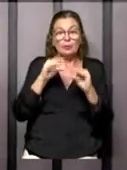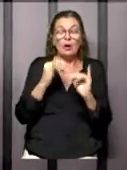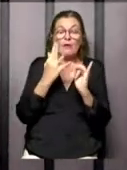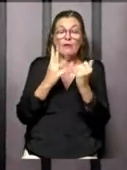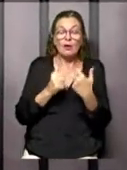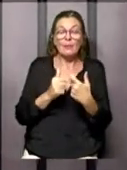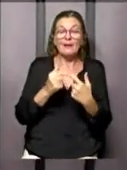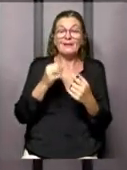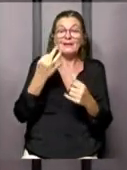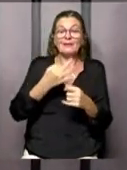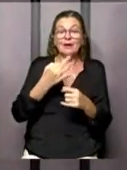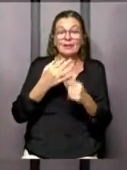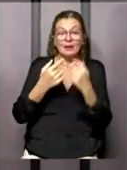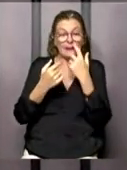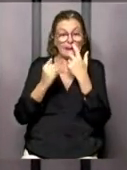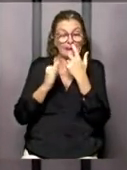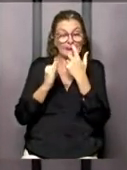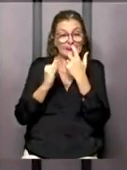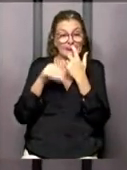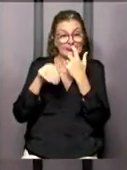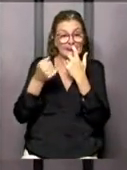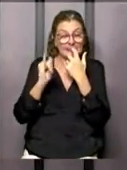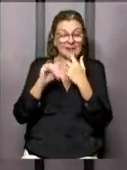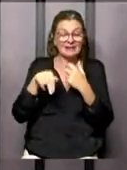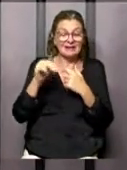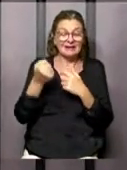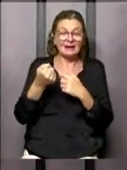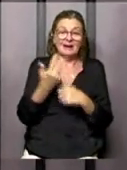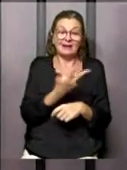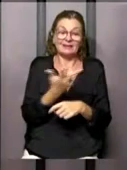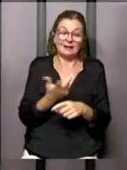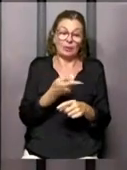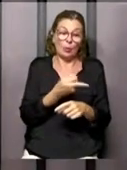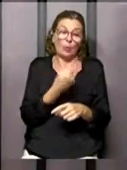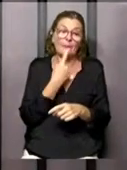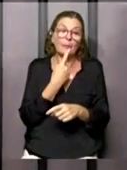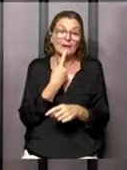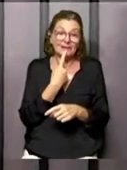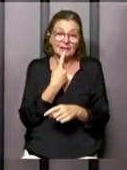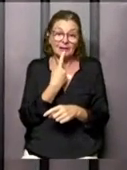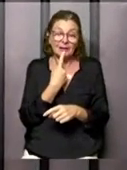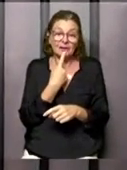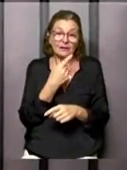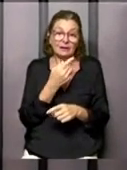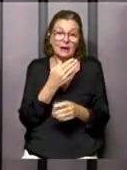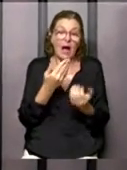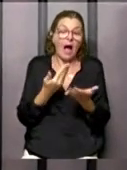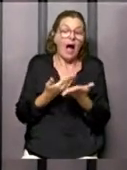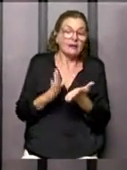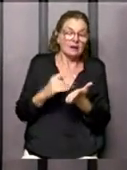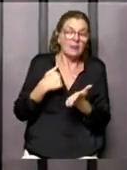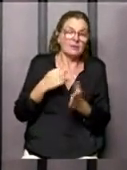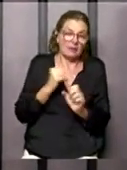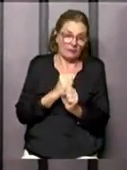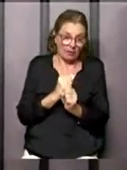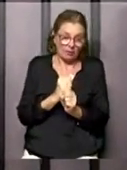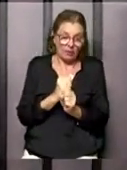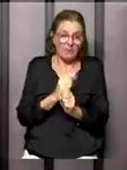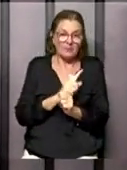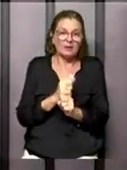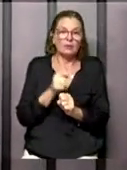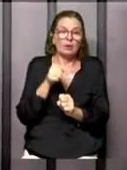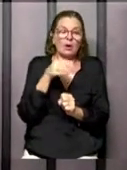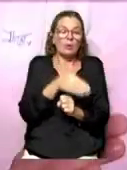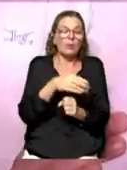que Martina tiene que transitar por estas tres vías. Una es la política, es ajena a mi trabajo, pero no ajena a